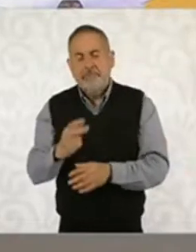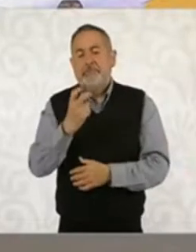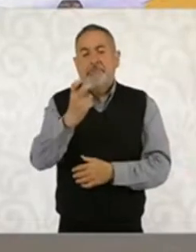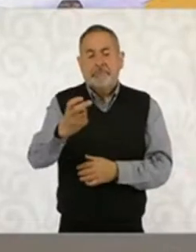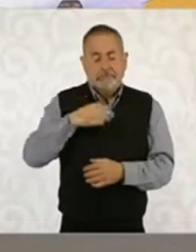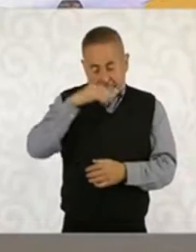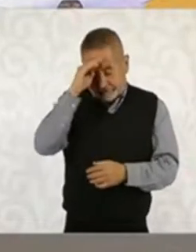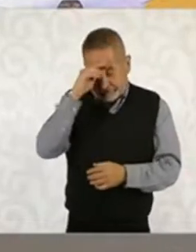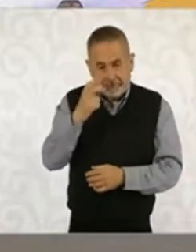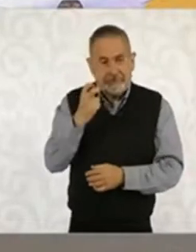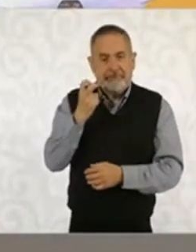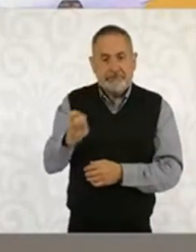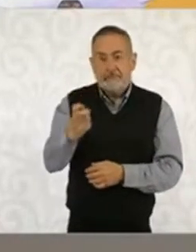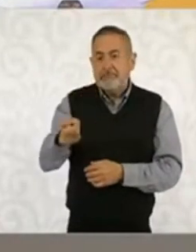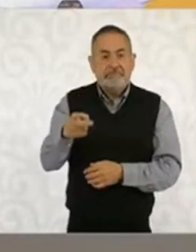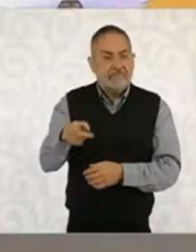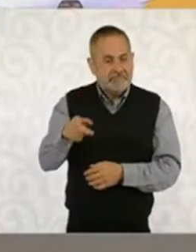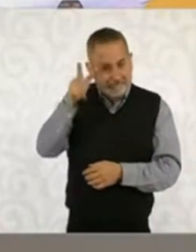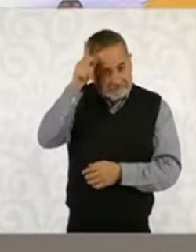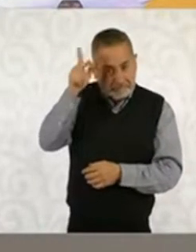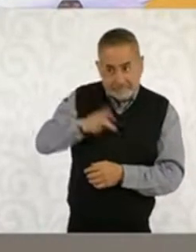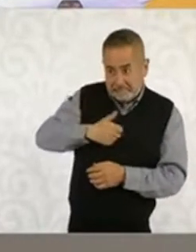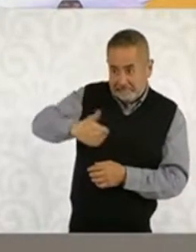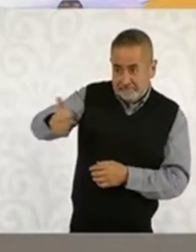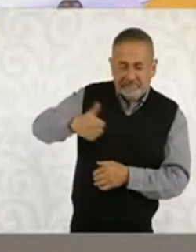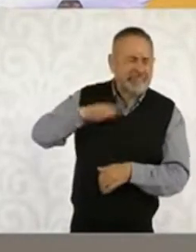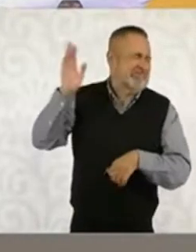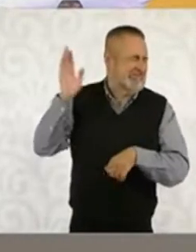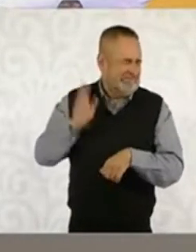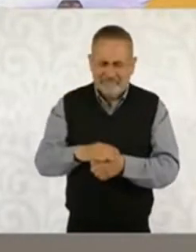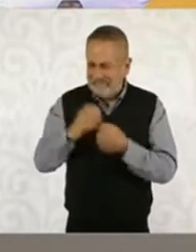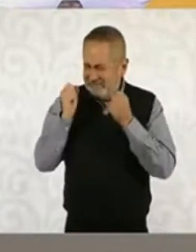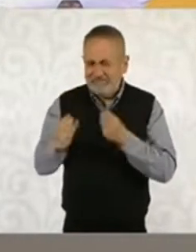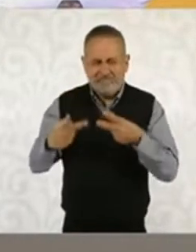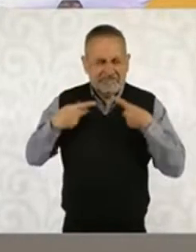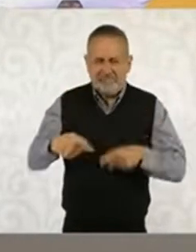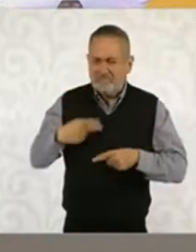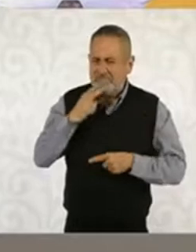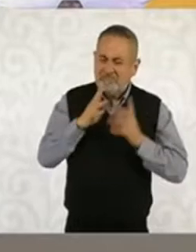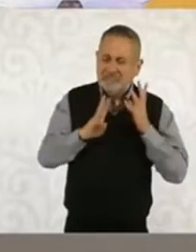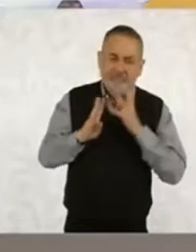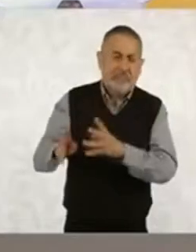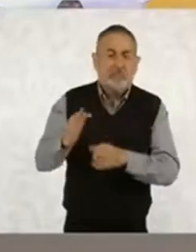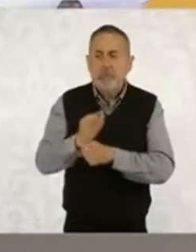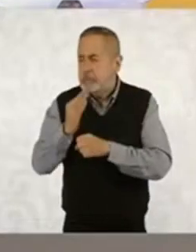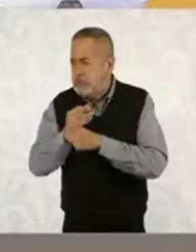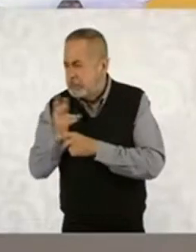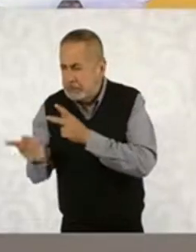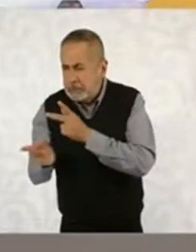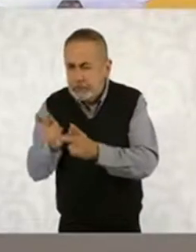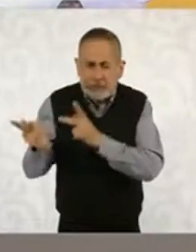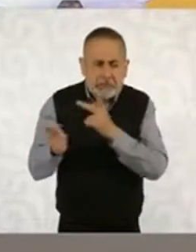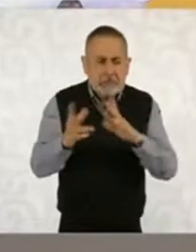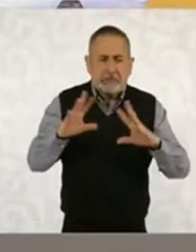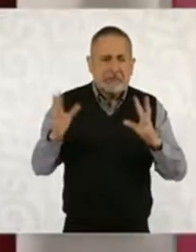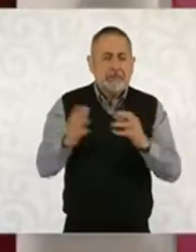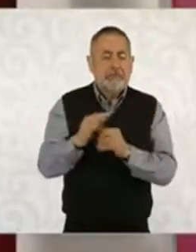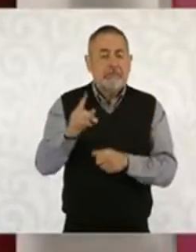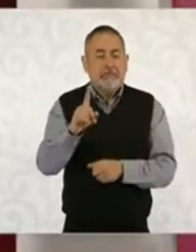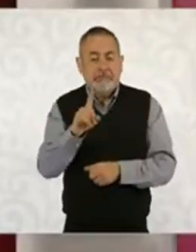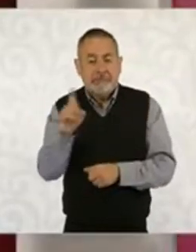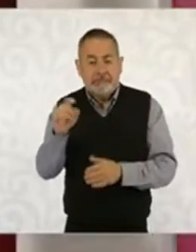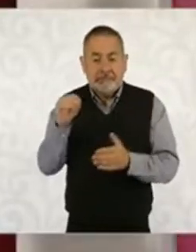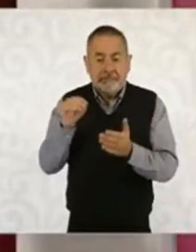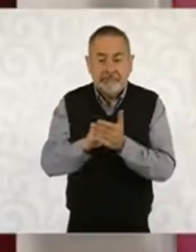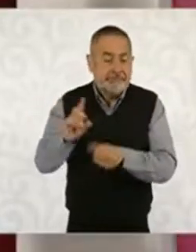sí solo más viajes va a generar. En este momento el estudio de demanda nos dice que son alrededor de 100,000 pasajeros diarios en todo el recorrido. Una parte de ese